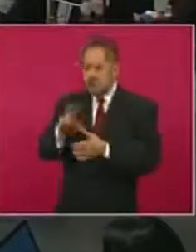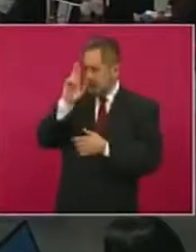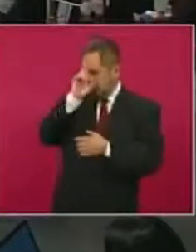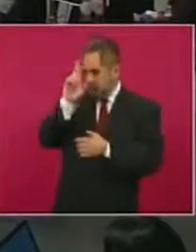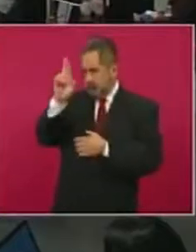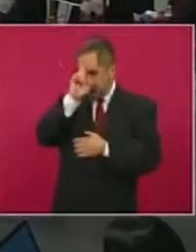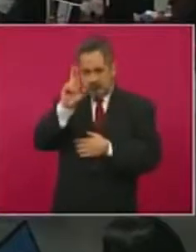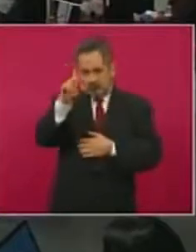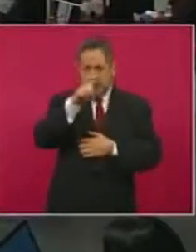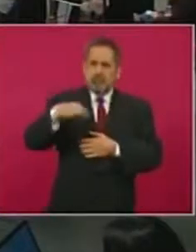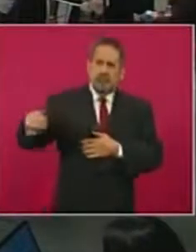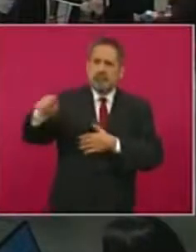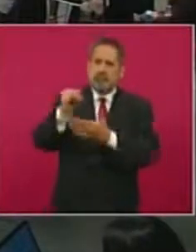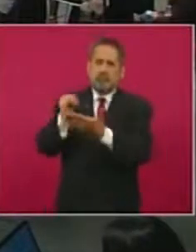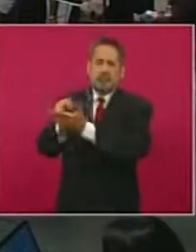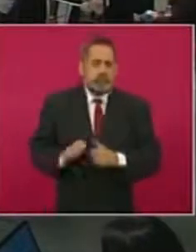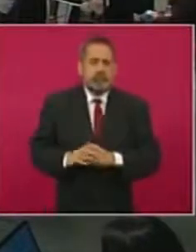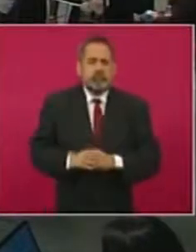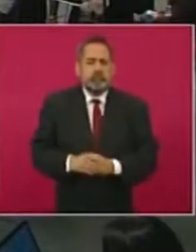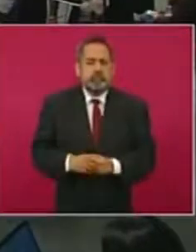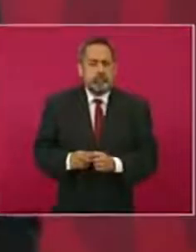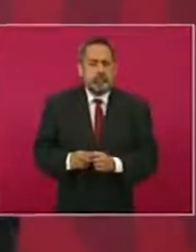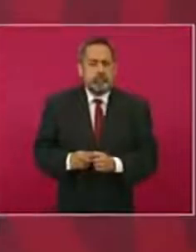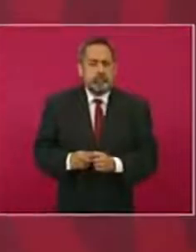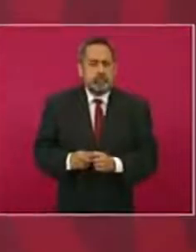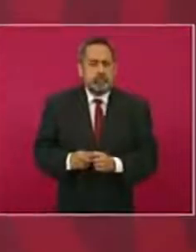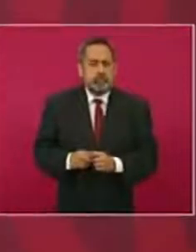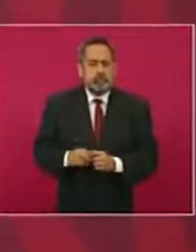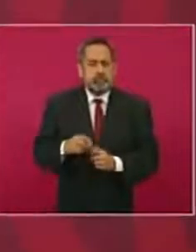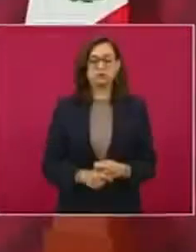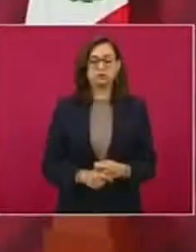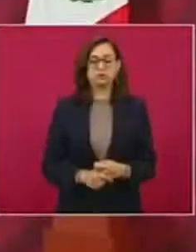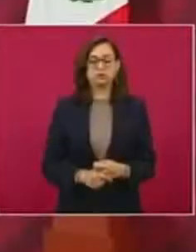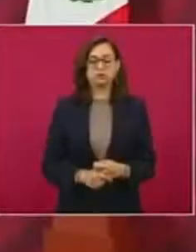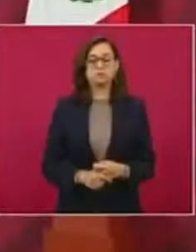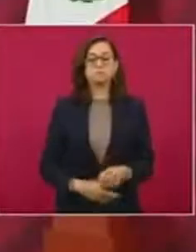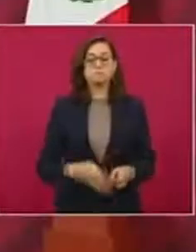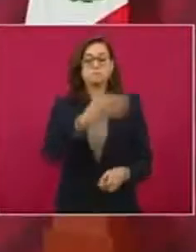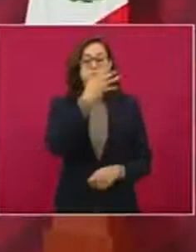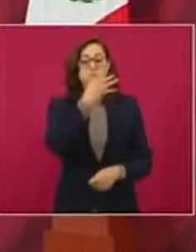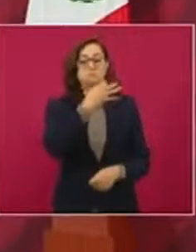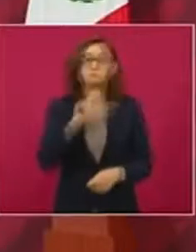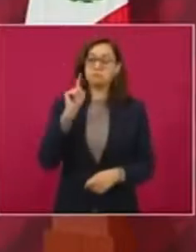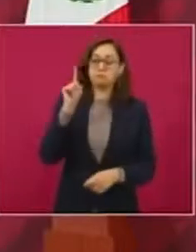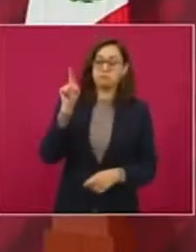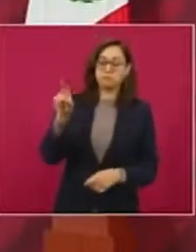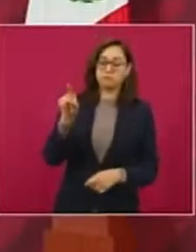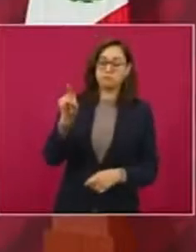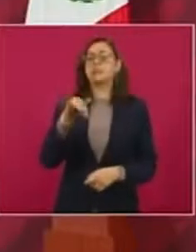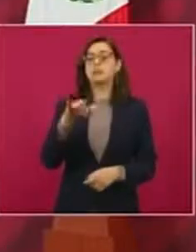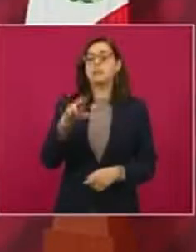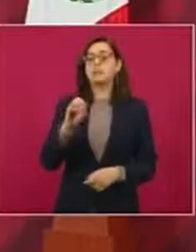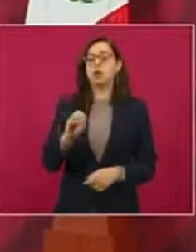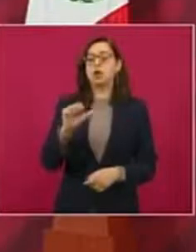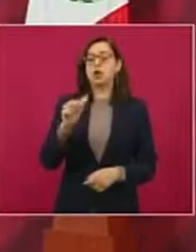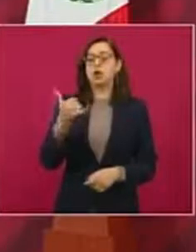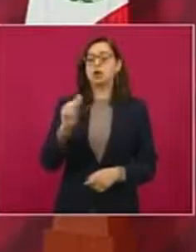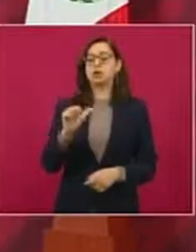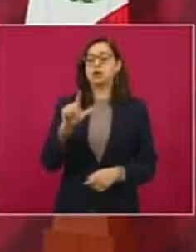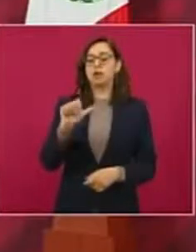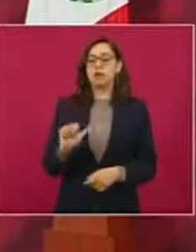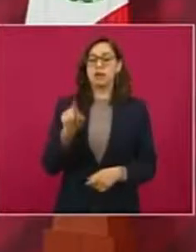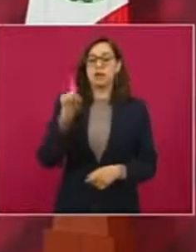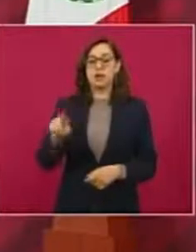política de autodeterminación de los pueblos y de independencia. Va a estar Ramiro Ayala, jefe